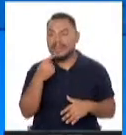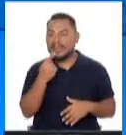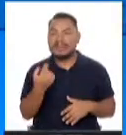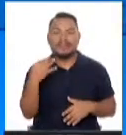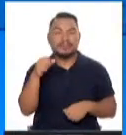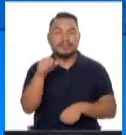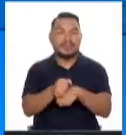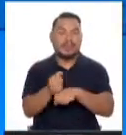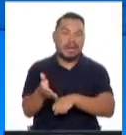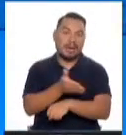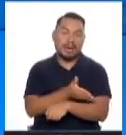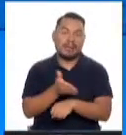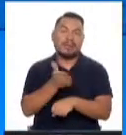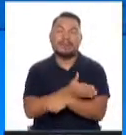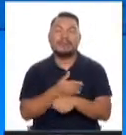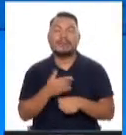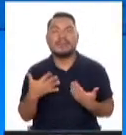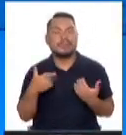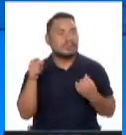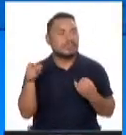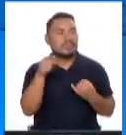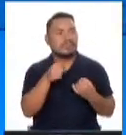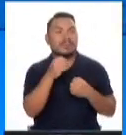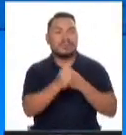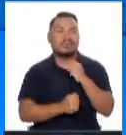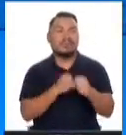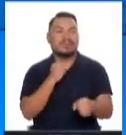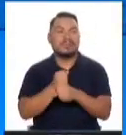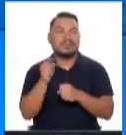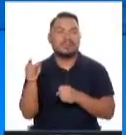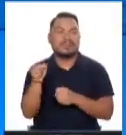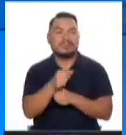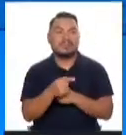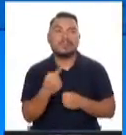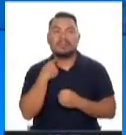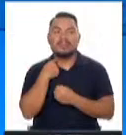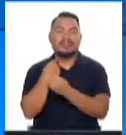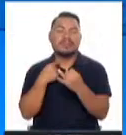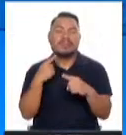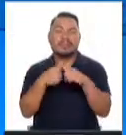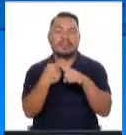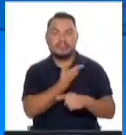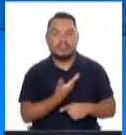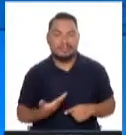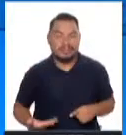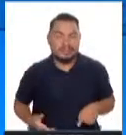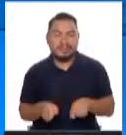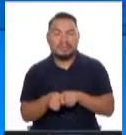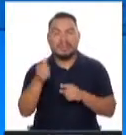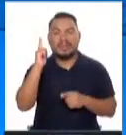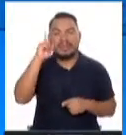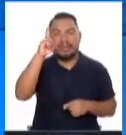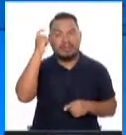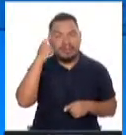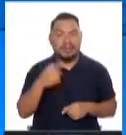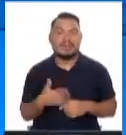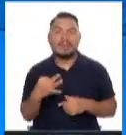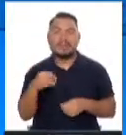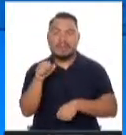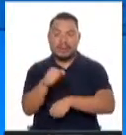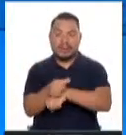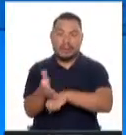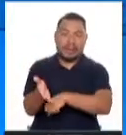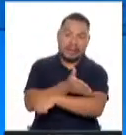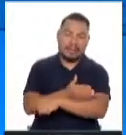hemos visto a lo largo de estos años que han estado involucrados expresidentes y también líderes políticos, que al